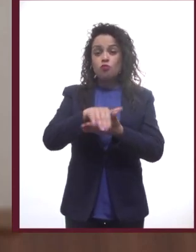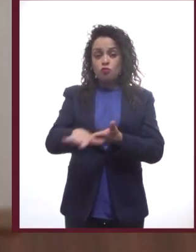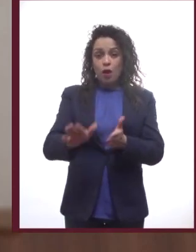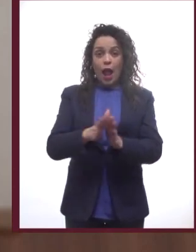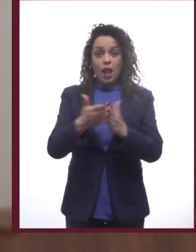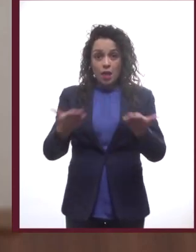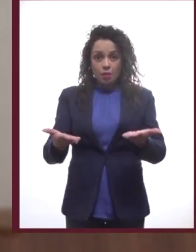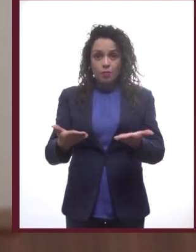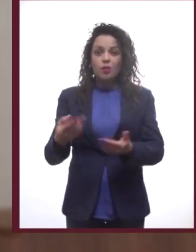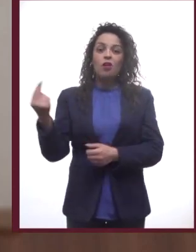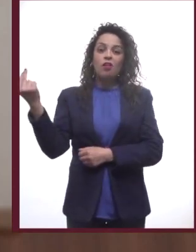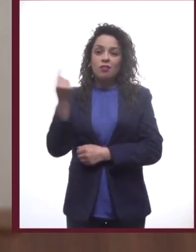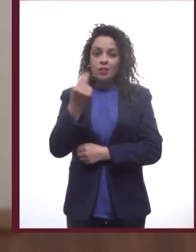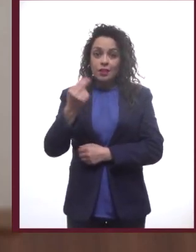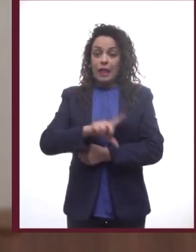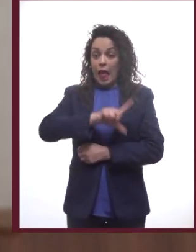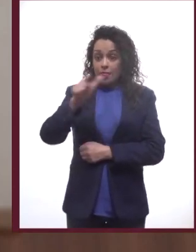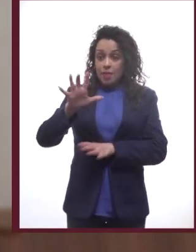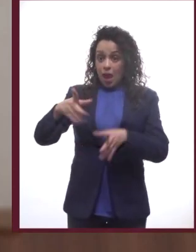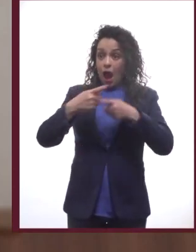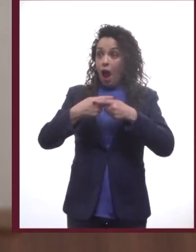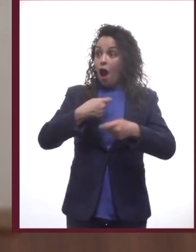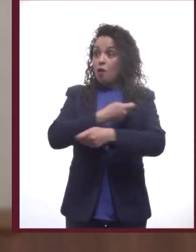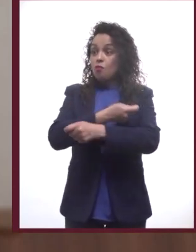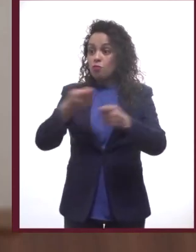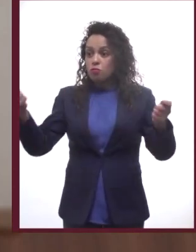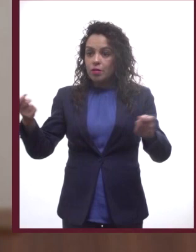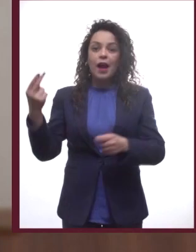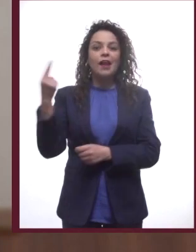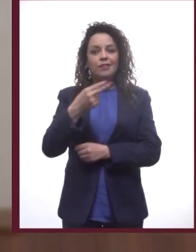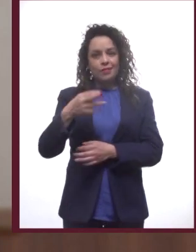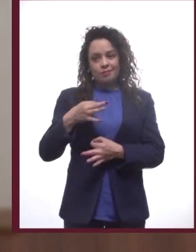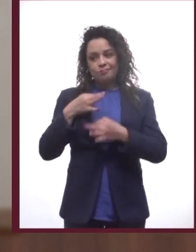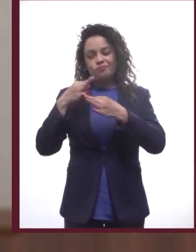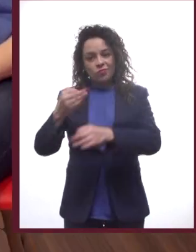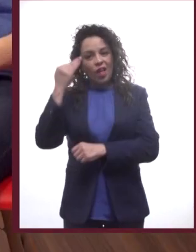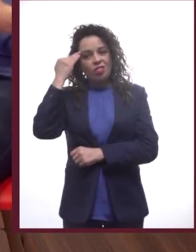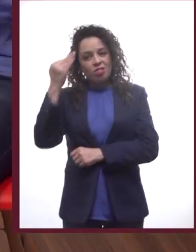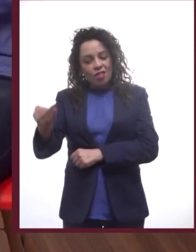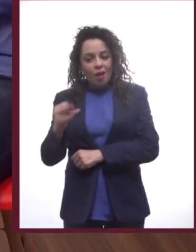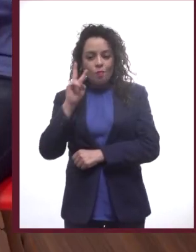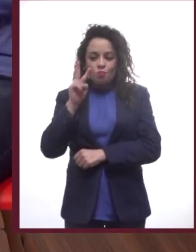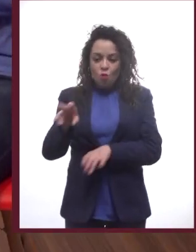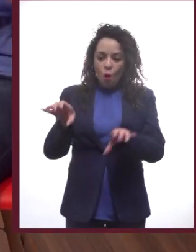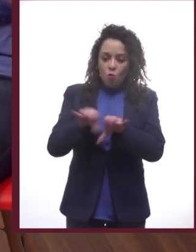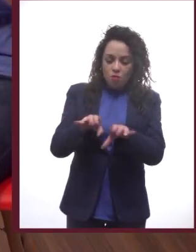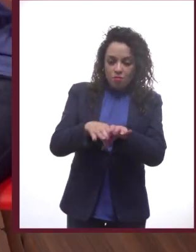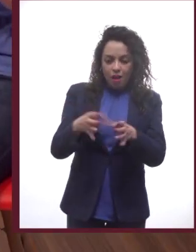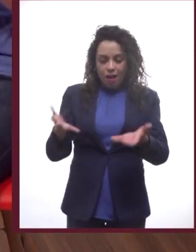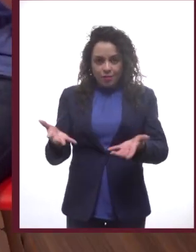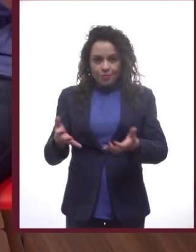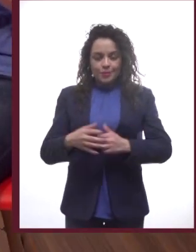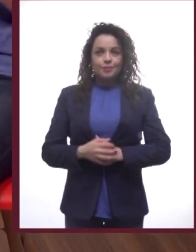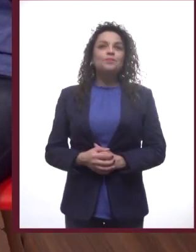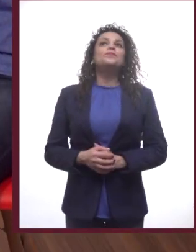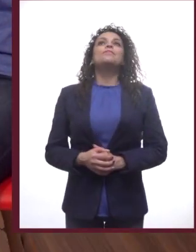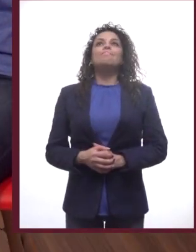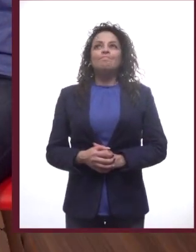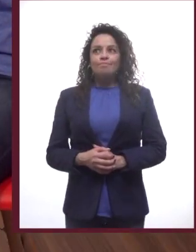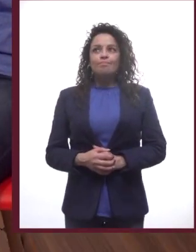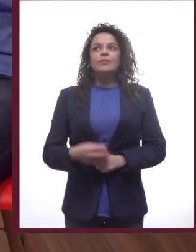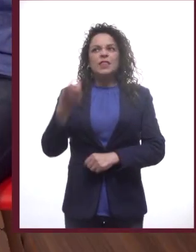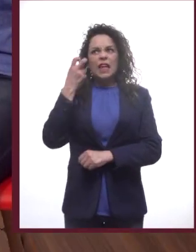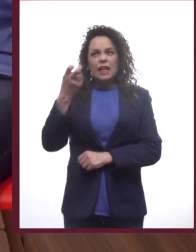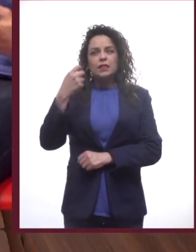dedicarle tu tiempo después de que te publiquen. Claro, siempre que publiquen tu obra. Eso de las autoediciones me dejó